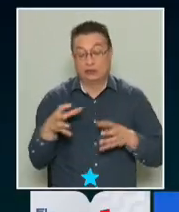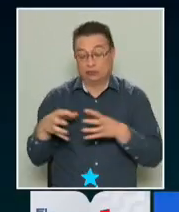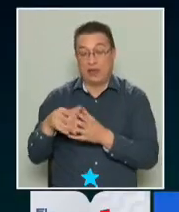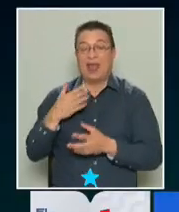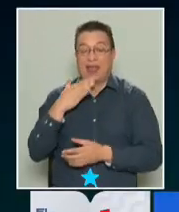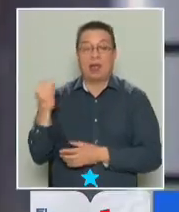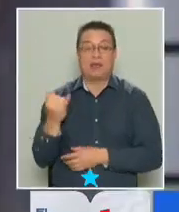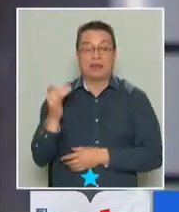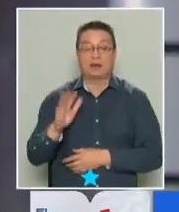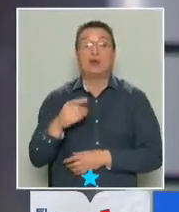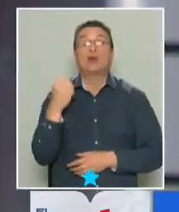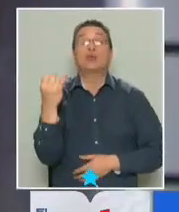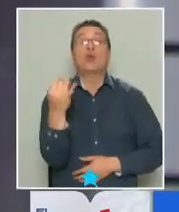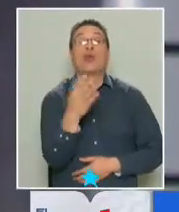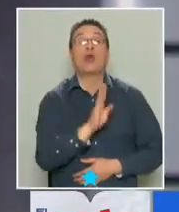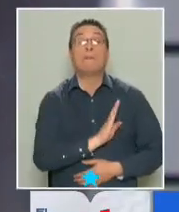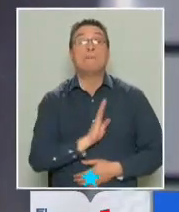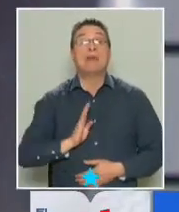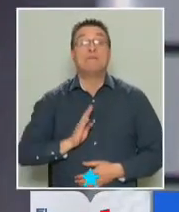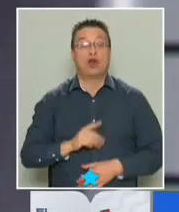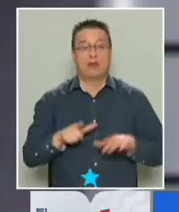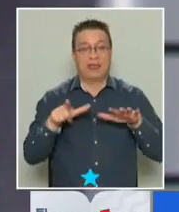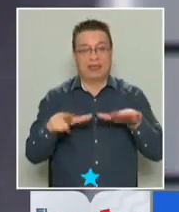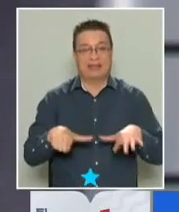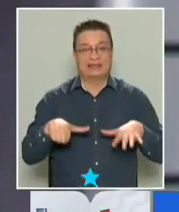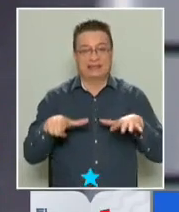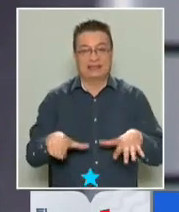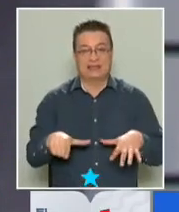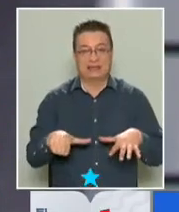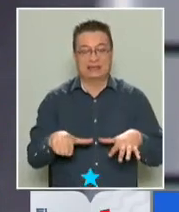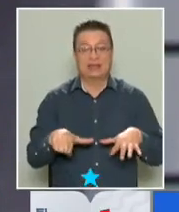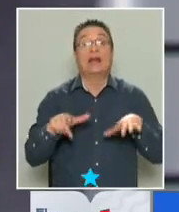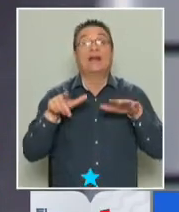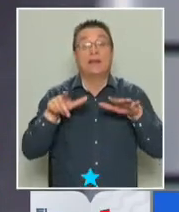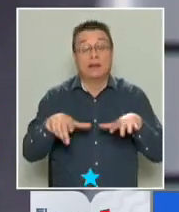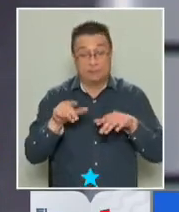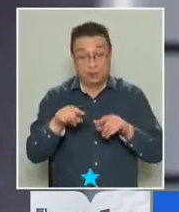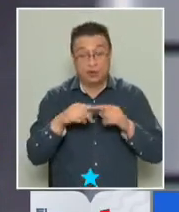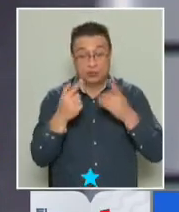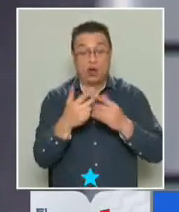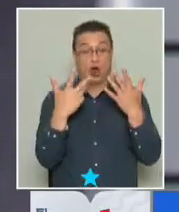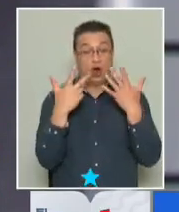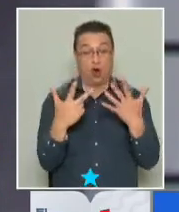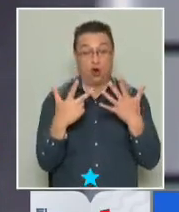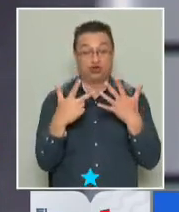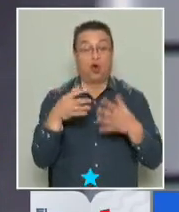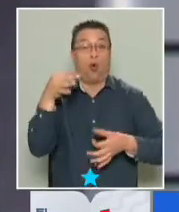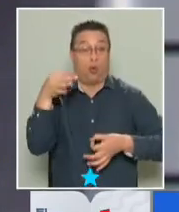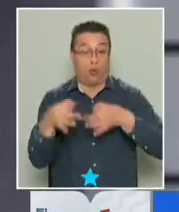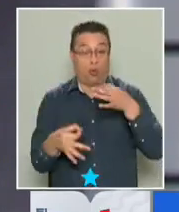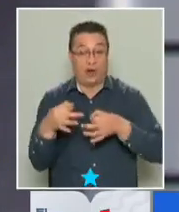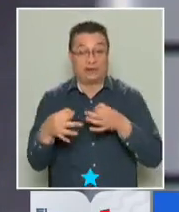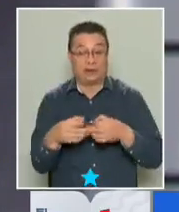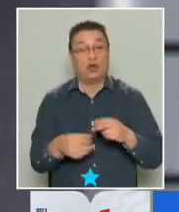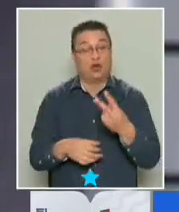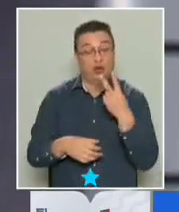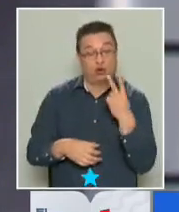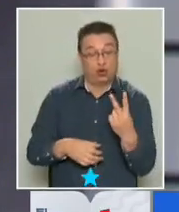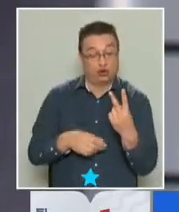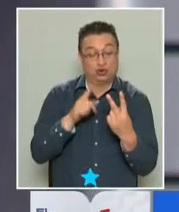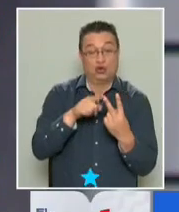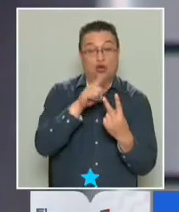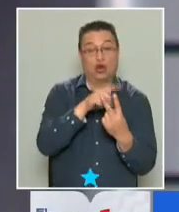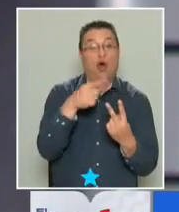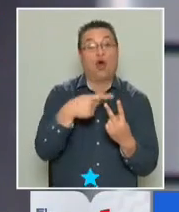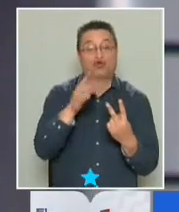sabes cuántos miembros va a tener 17 17 de los cuales está previsto que 8 sean jueces y 2 otro tipo de